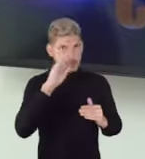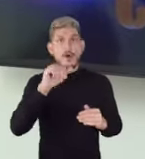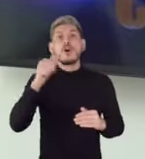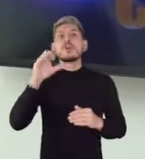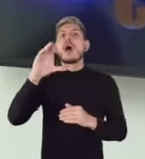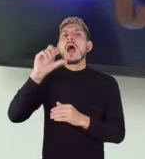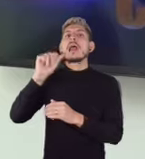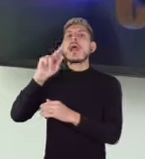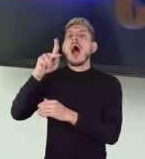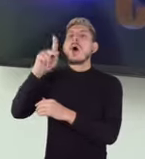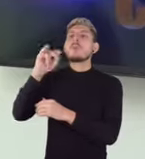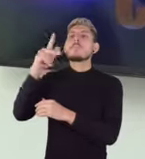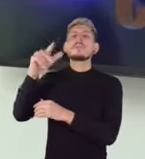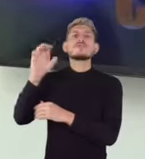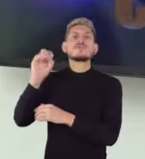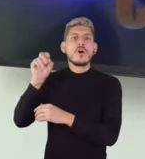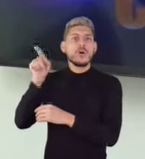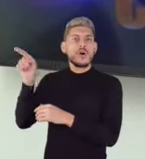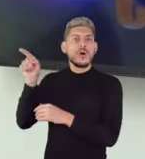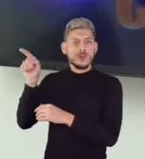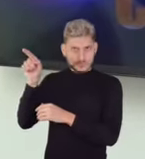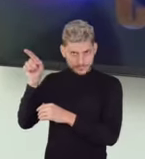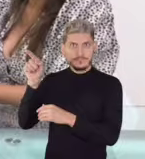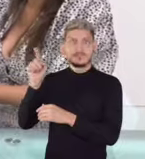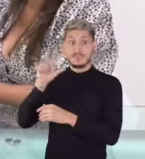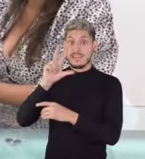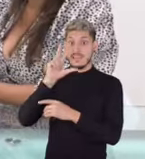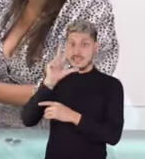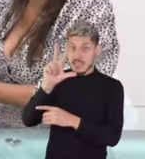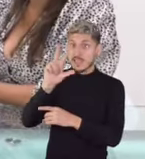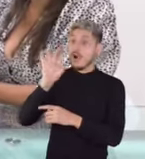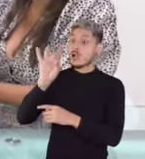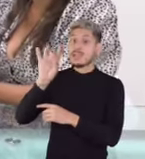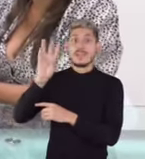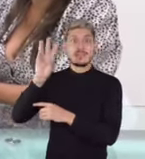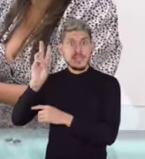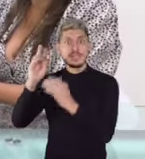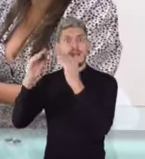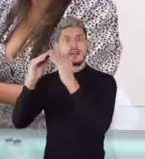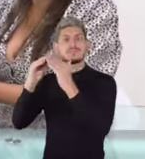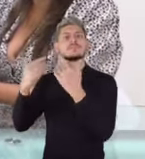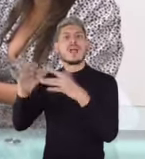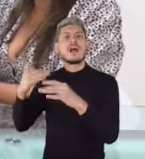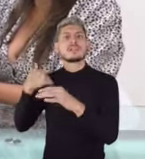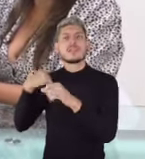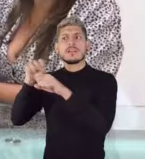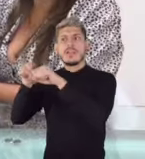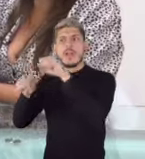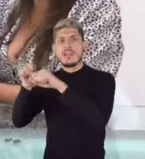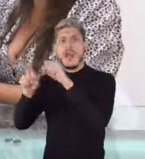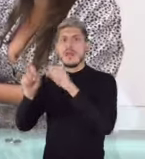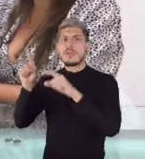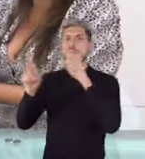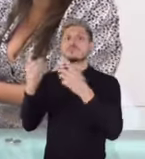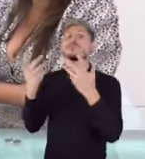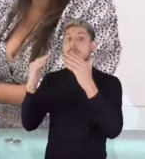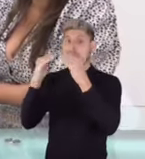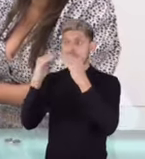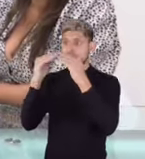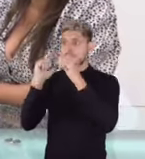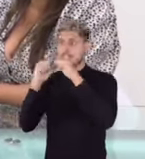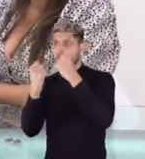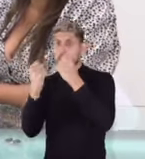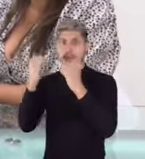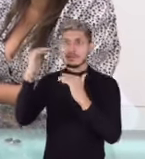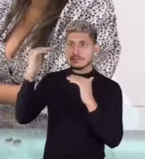tenemos 386 predios afectados. 386. ¿Cuáles son las afectaciones? ¿Estructurales, viviendas? De todo